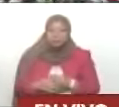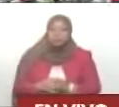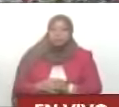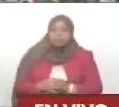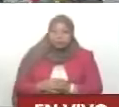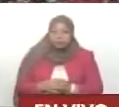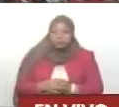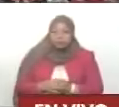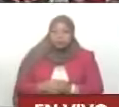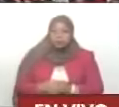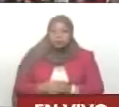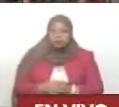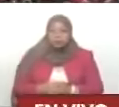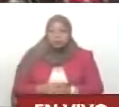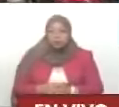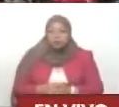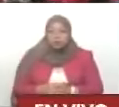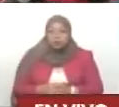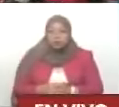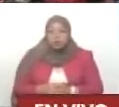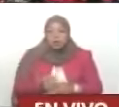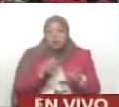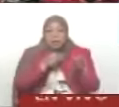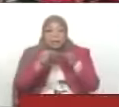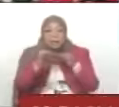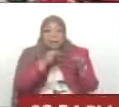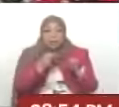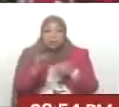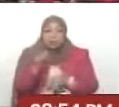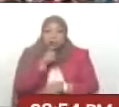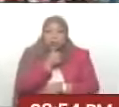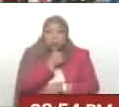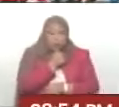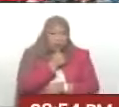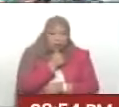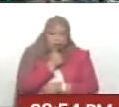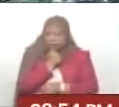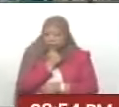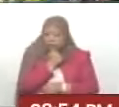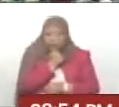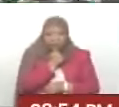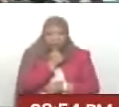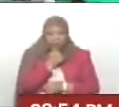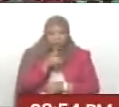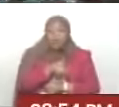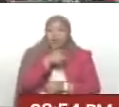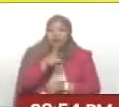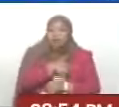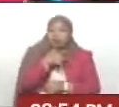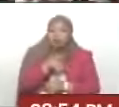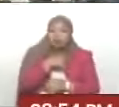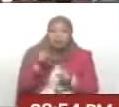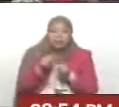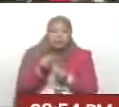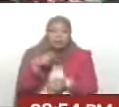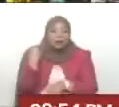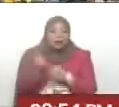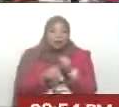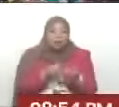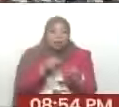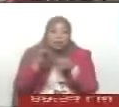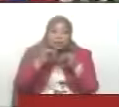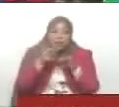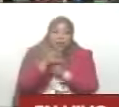que no hay explicaciones de la emoción, de la felicidad, de que haya